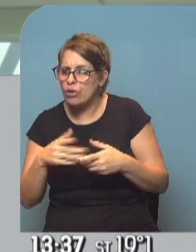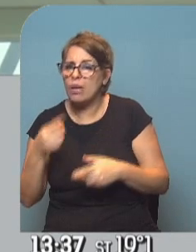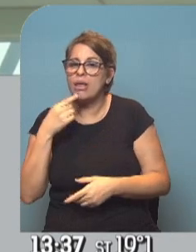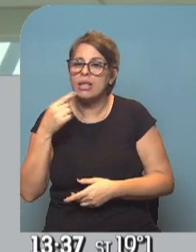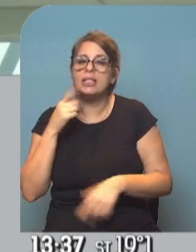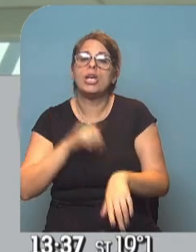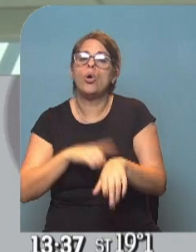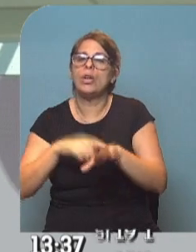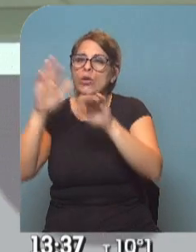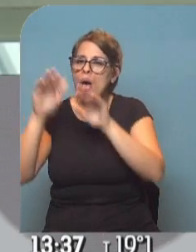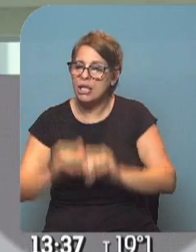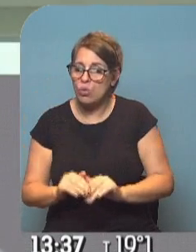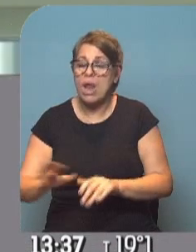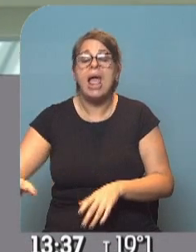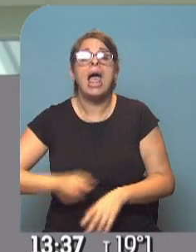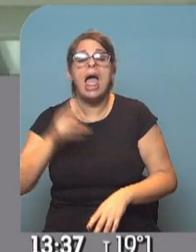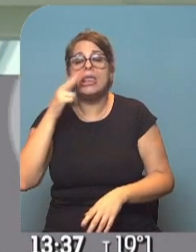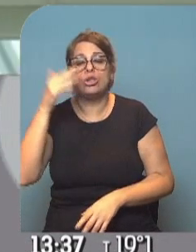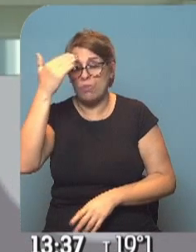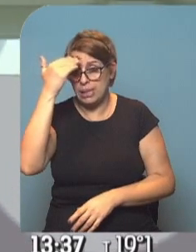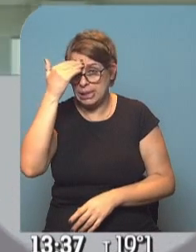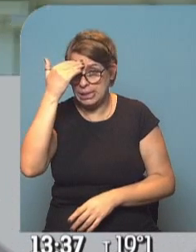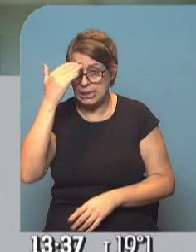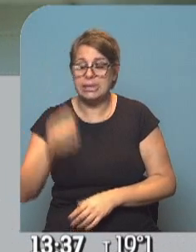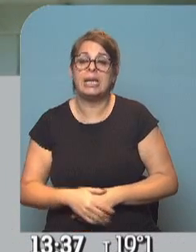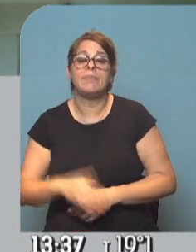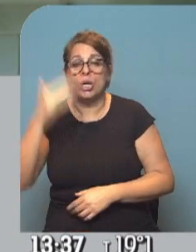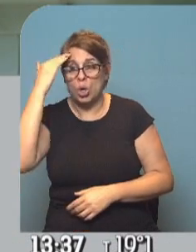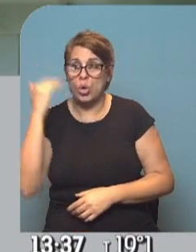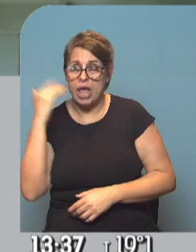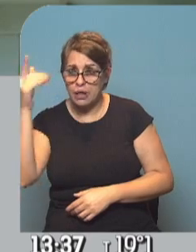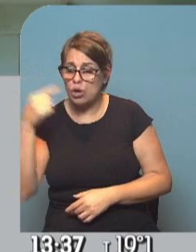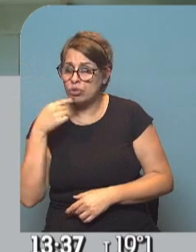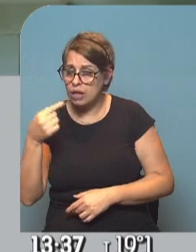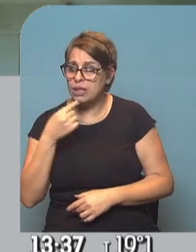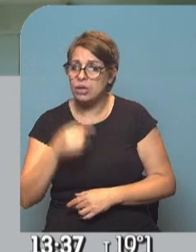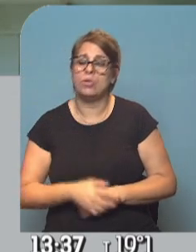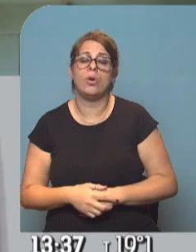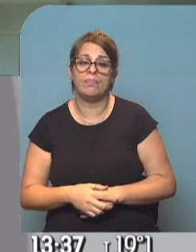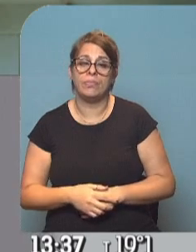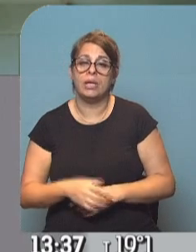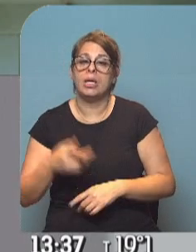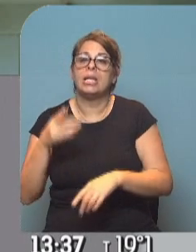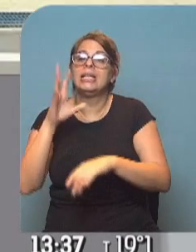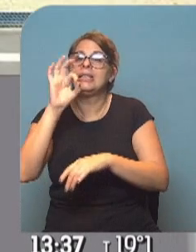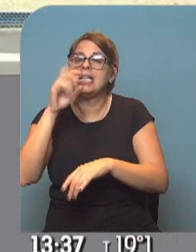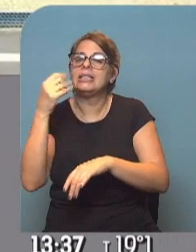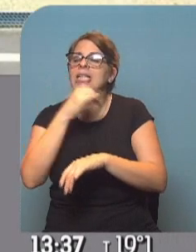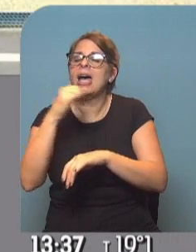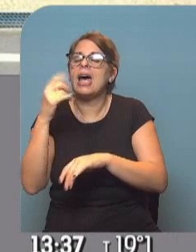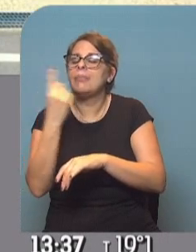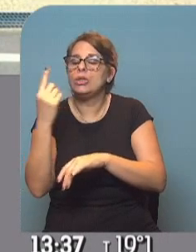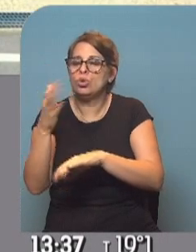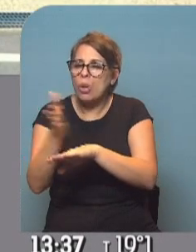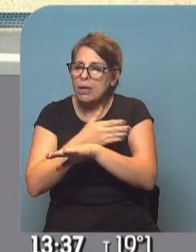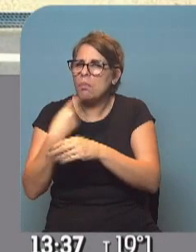uso horario. En 2015 el régimen norcoreano dijo vamos a atrasar media hora el reloj, esto para